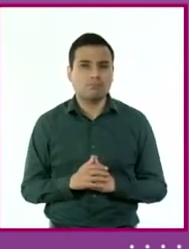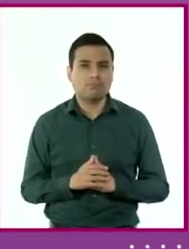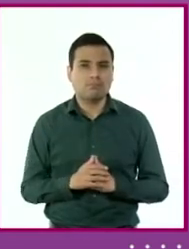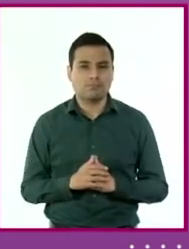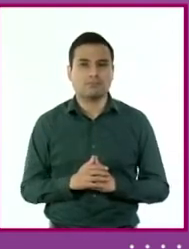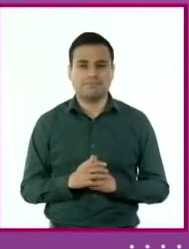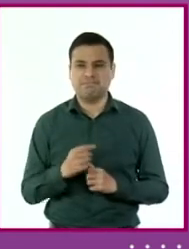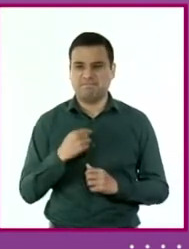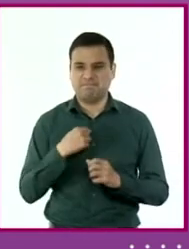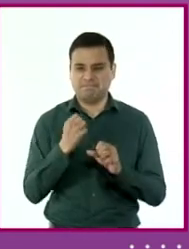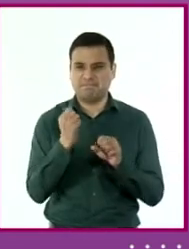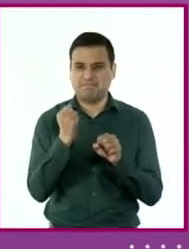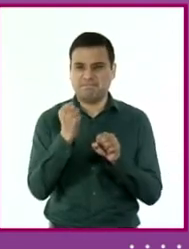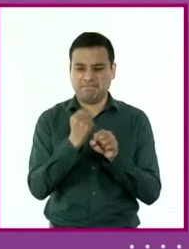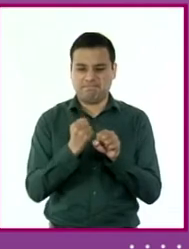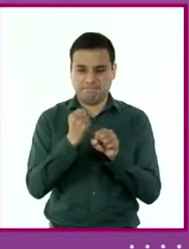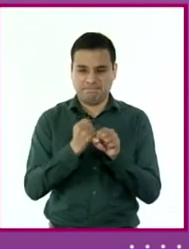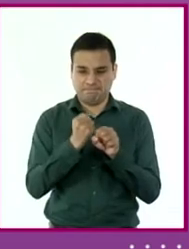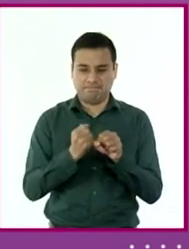Voy a practicar.